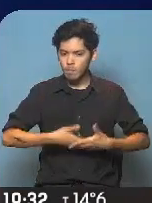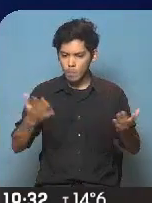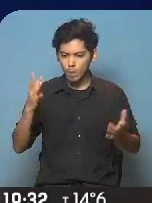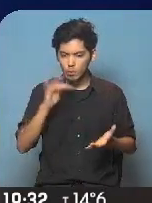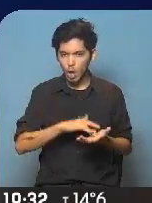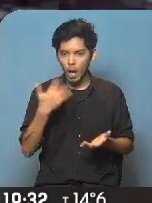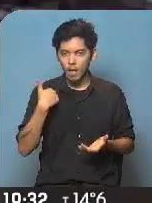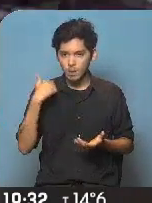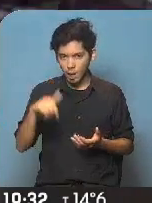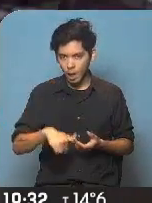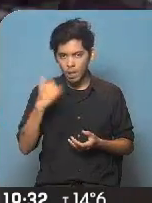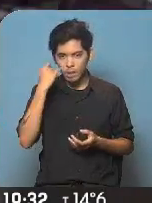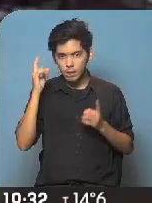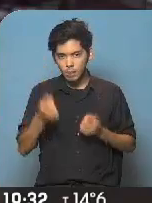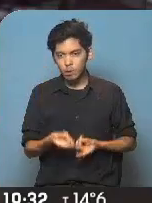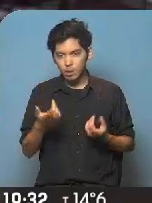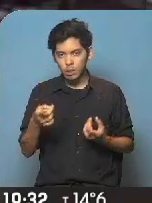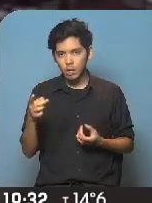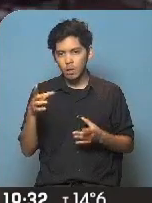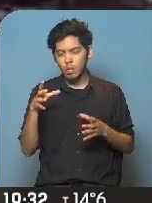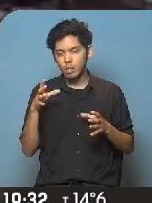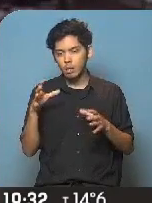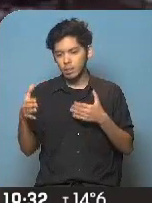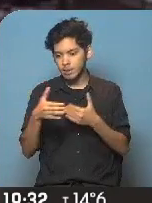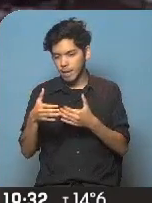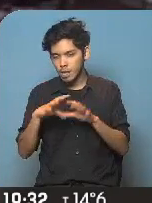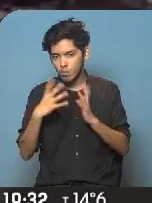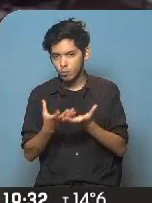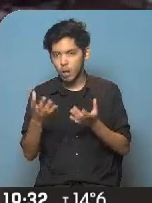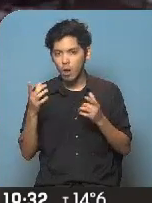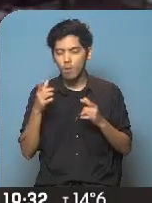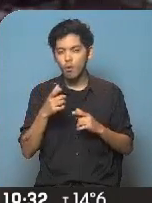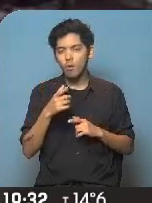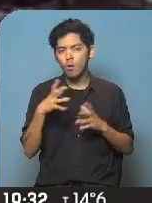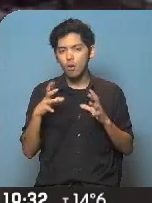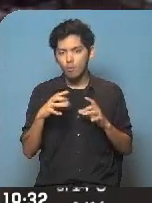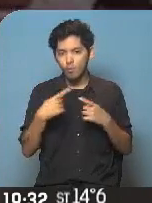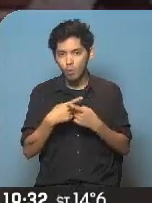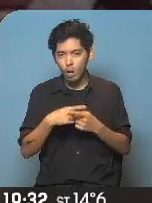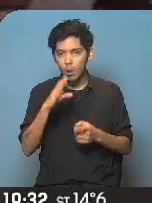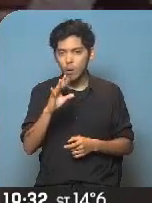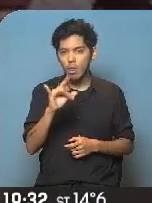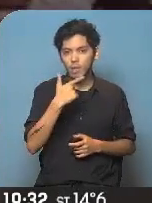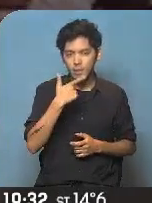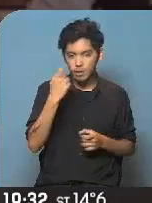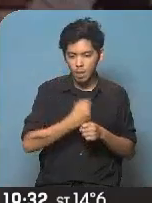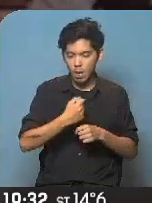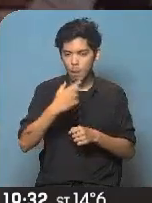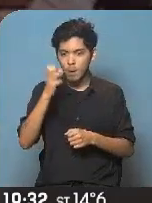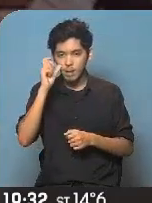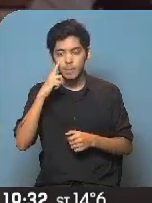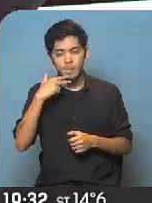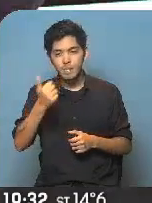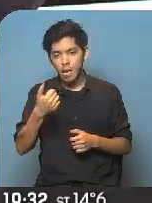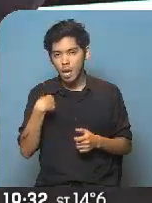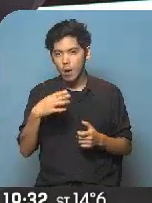argentinos, acá y ni más ni menos en las puertas del Mundial de Fútbol. En esta oportunidad el BDS trabajó desde Palestina, desde Barcelona